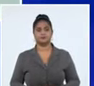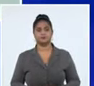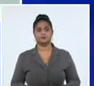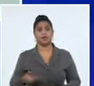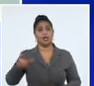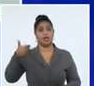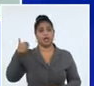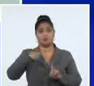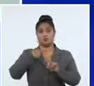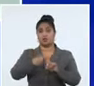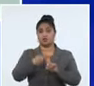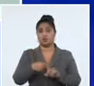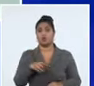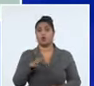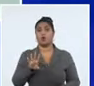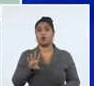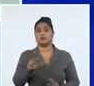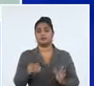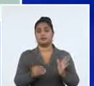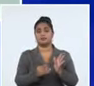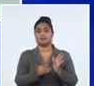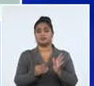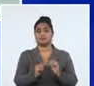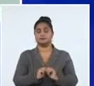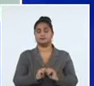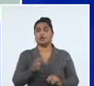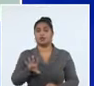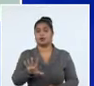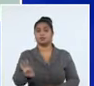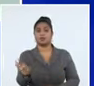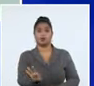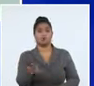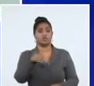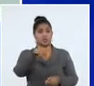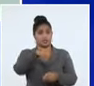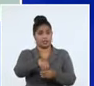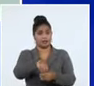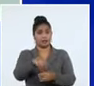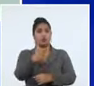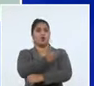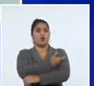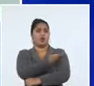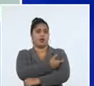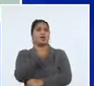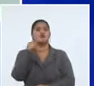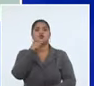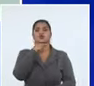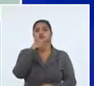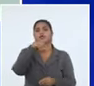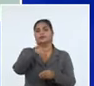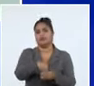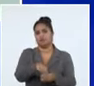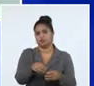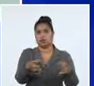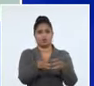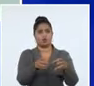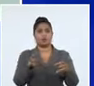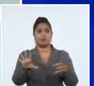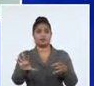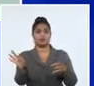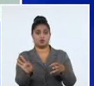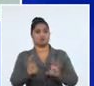el 45% de la población vacunada hasta ese momento, y que realmente había